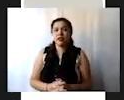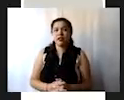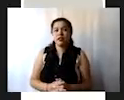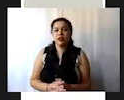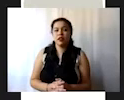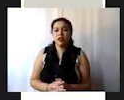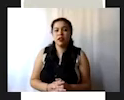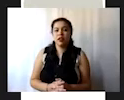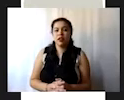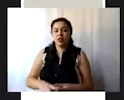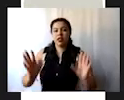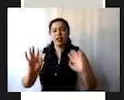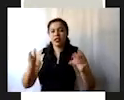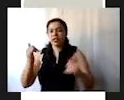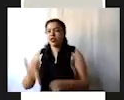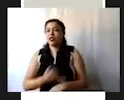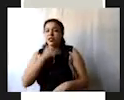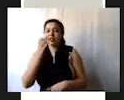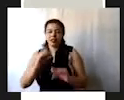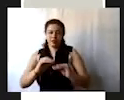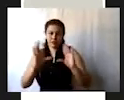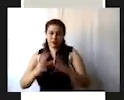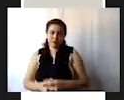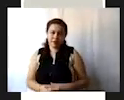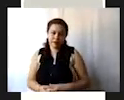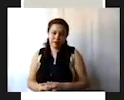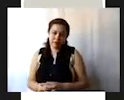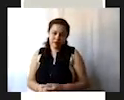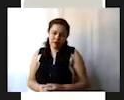Ya me parece que por error lo activaron.